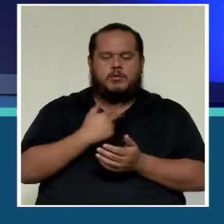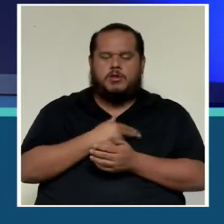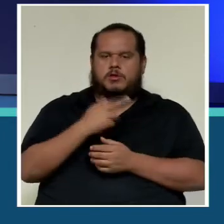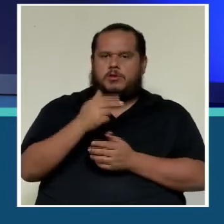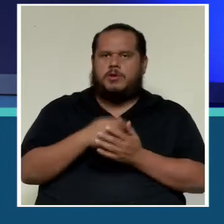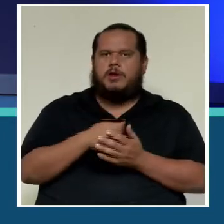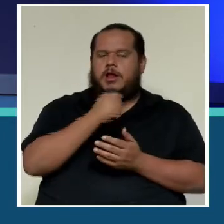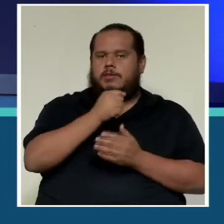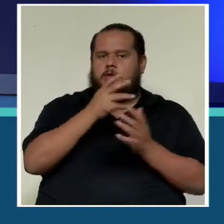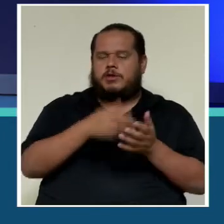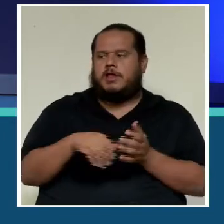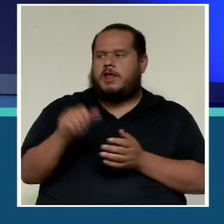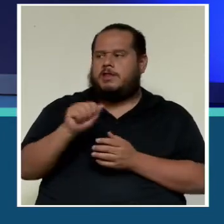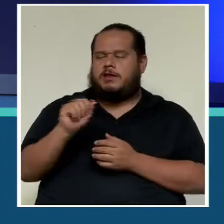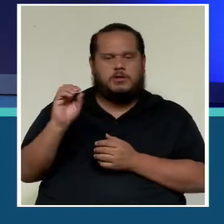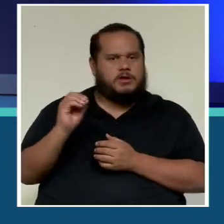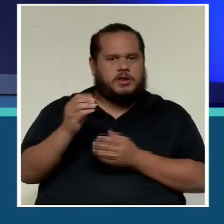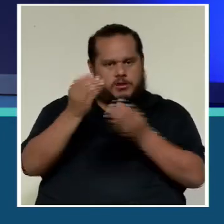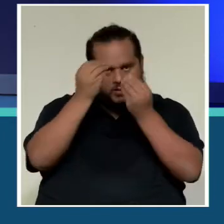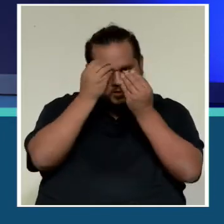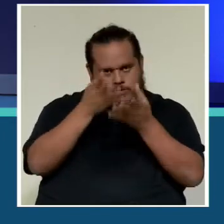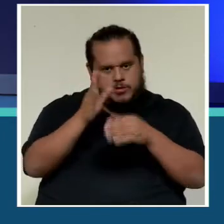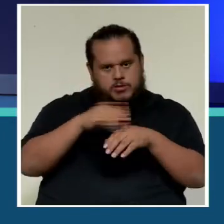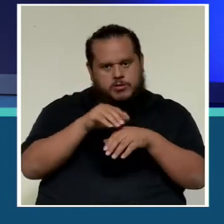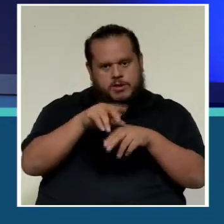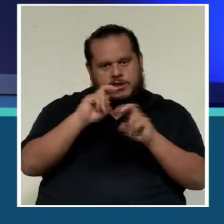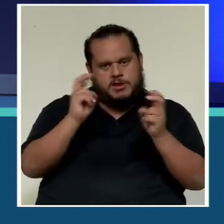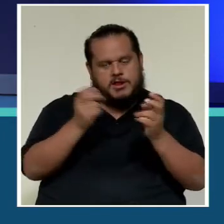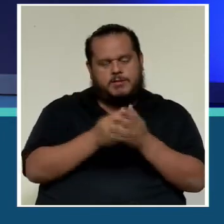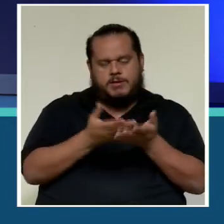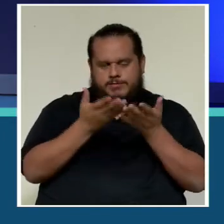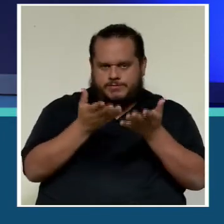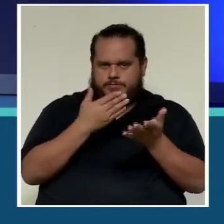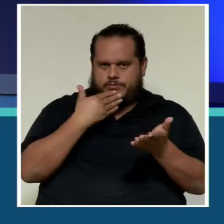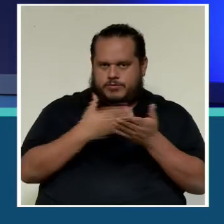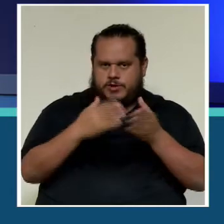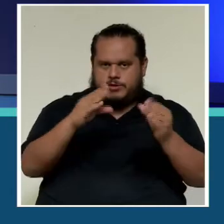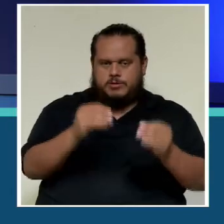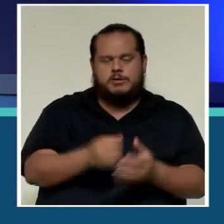el periodista Andrés Ortiz, nos informa sobre este tema. Adelante, Andrés, muy buenas noches.